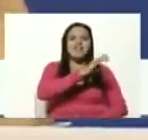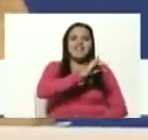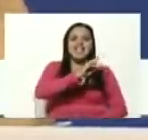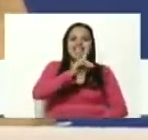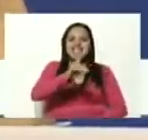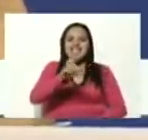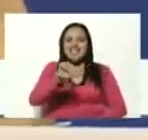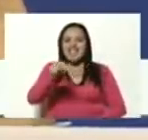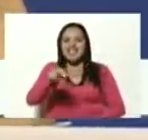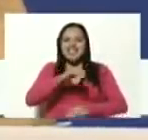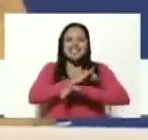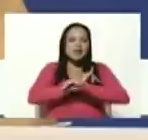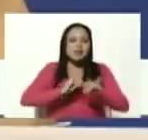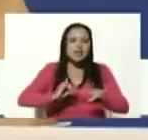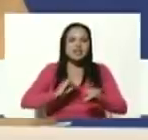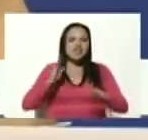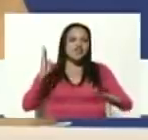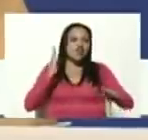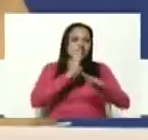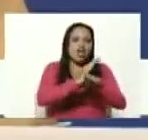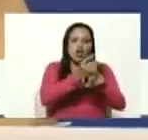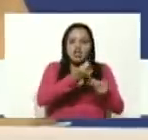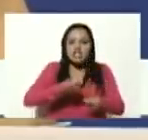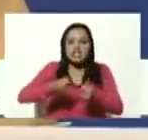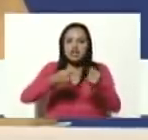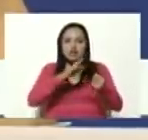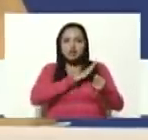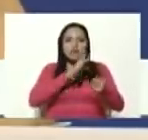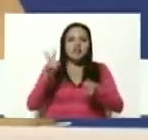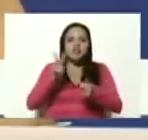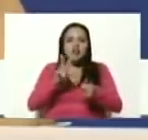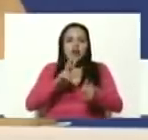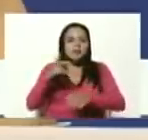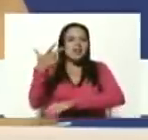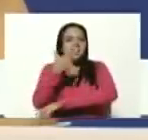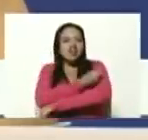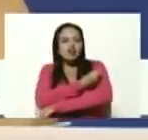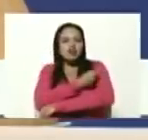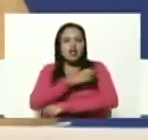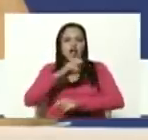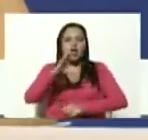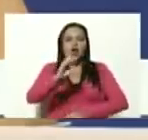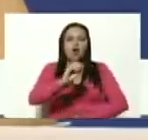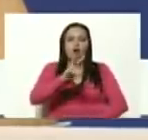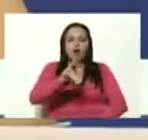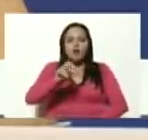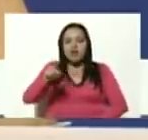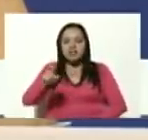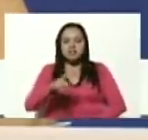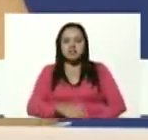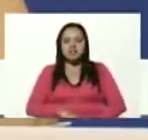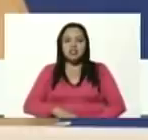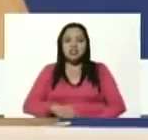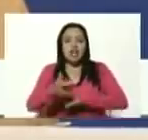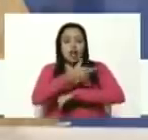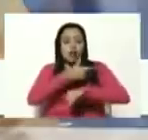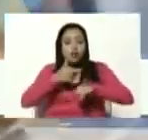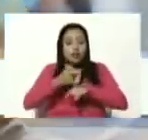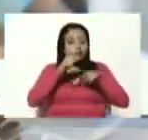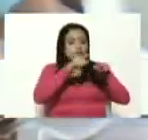cese en su bloqueo del dinero de Venezuela para las vacunas de COVAX. Que el gobierno de Joe